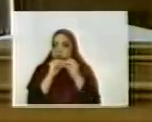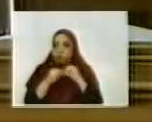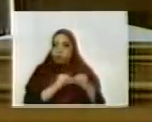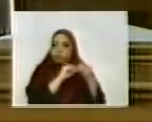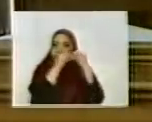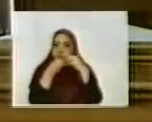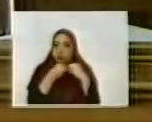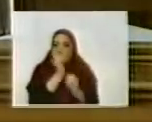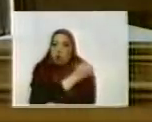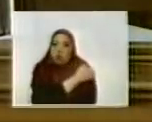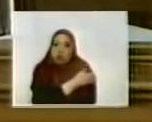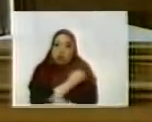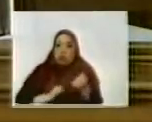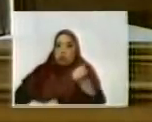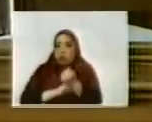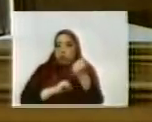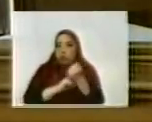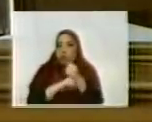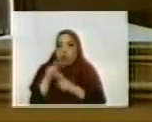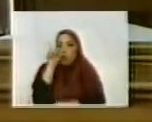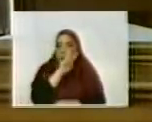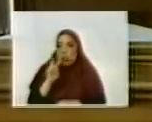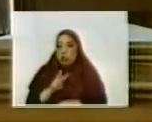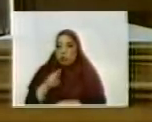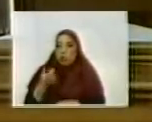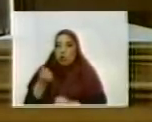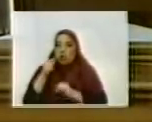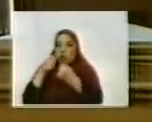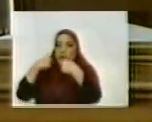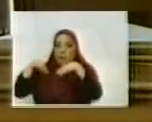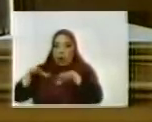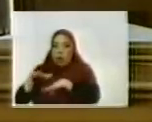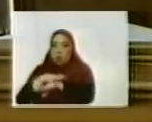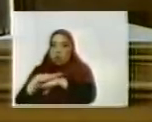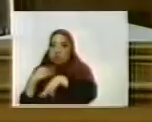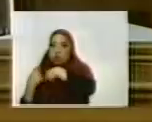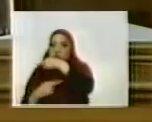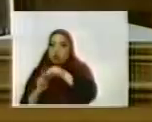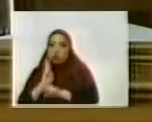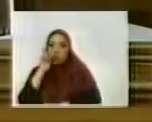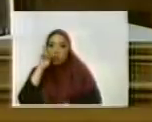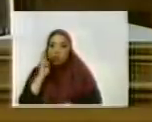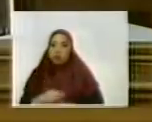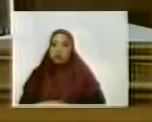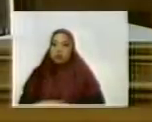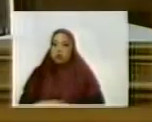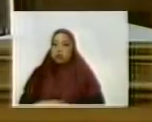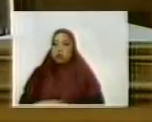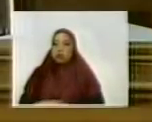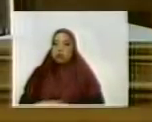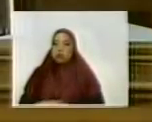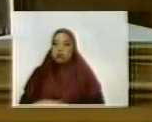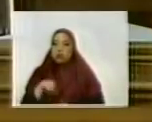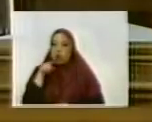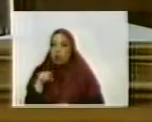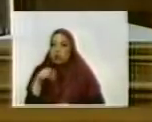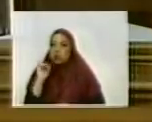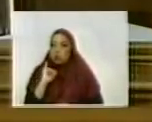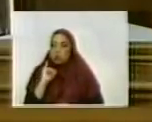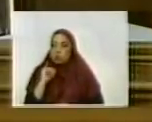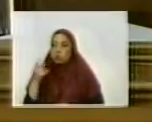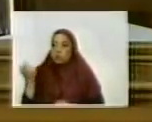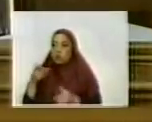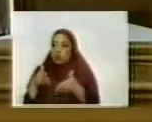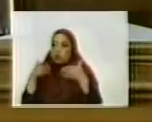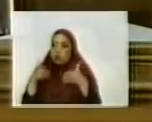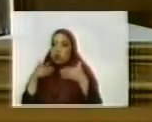brazos ejecutores de la oposición para derrocar la revolución bolivariana, logrando allí vencer